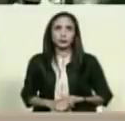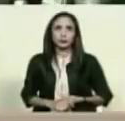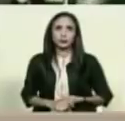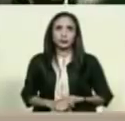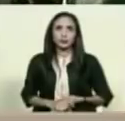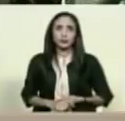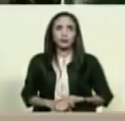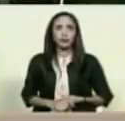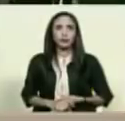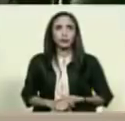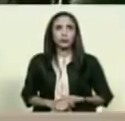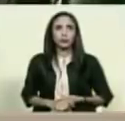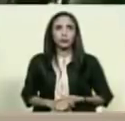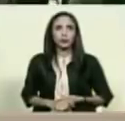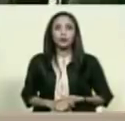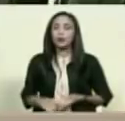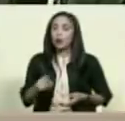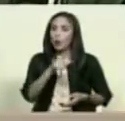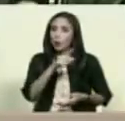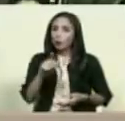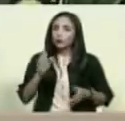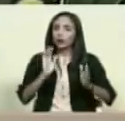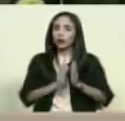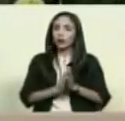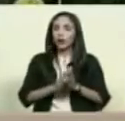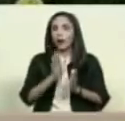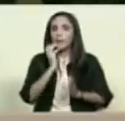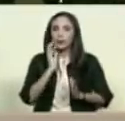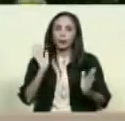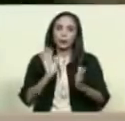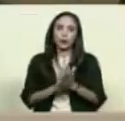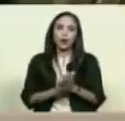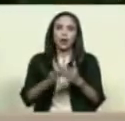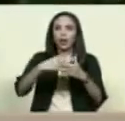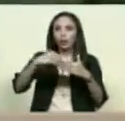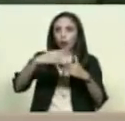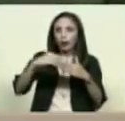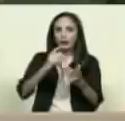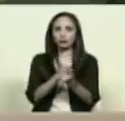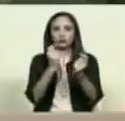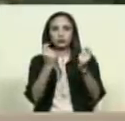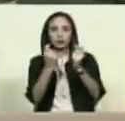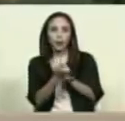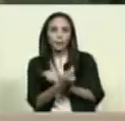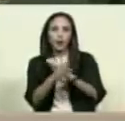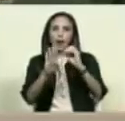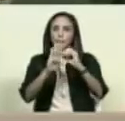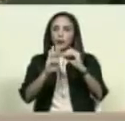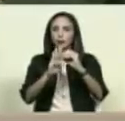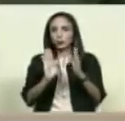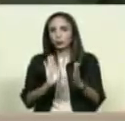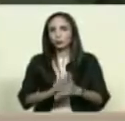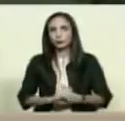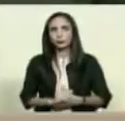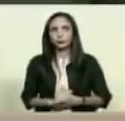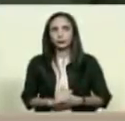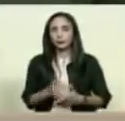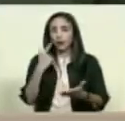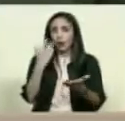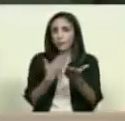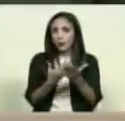de paso. Porque ustedes van a tener divisas convertibles, constante y sonante en su manito, aquí en la